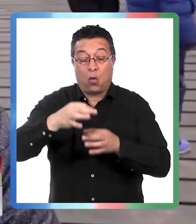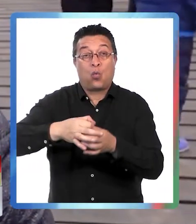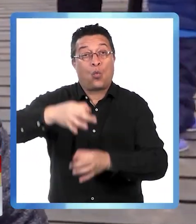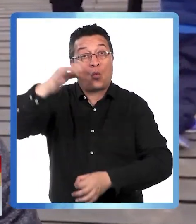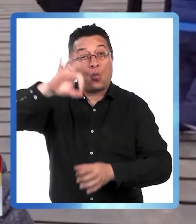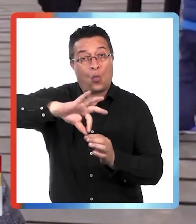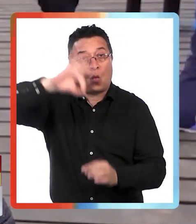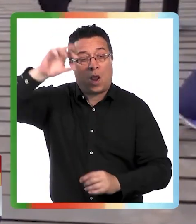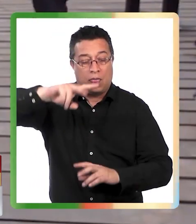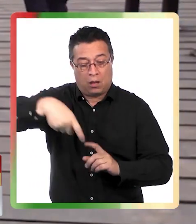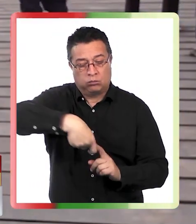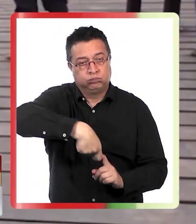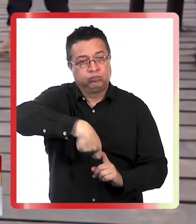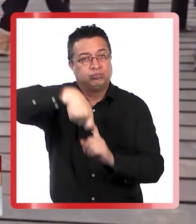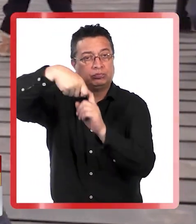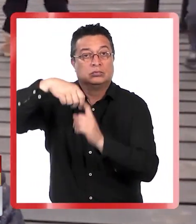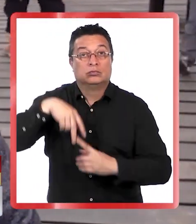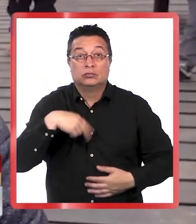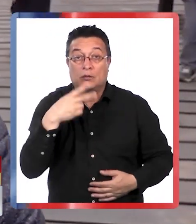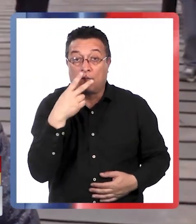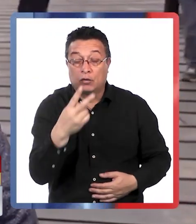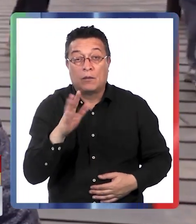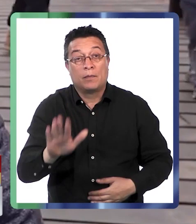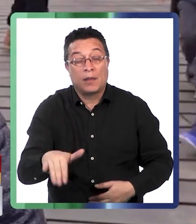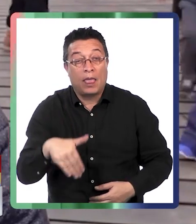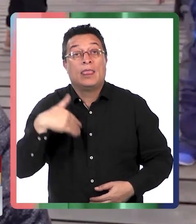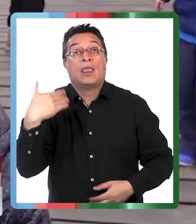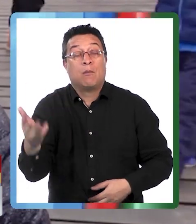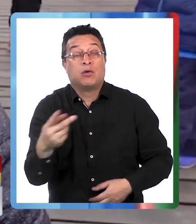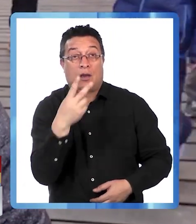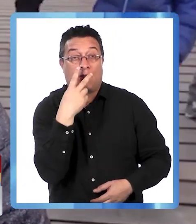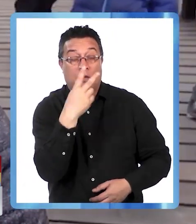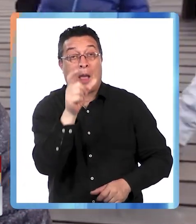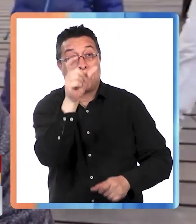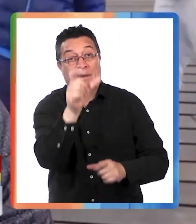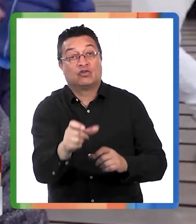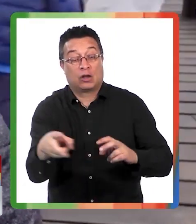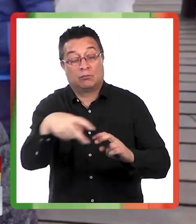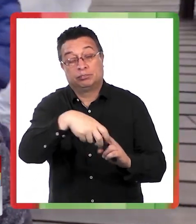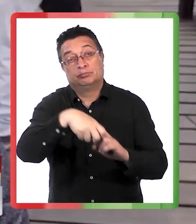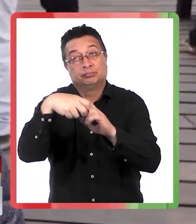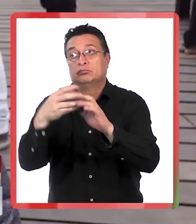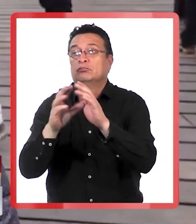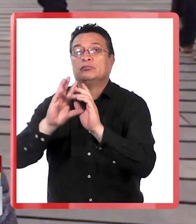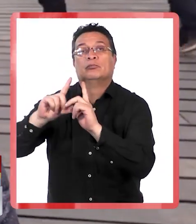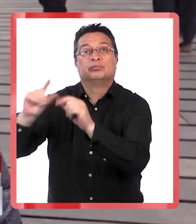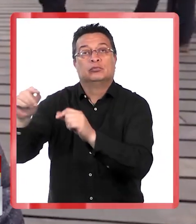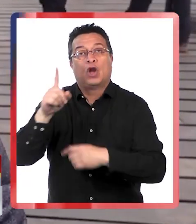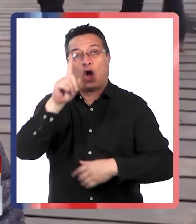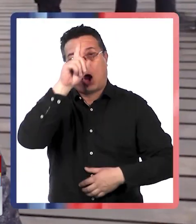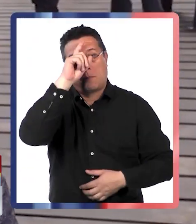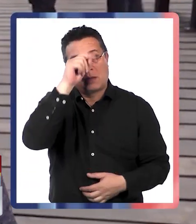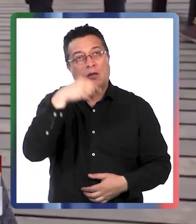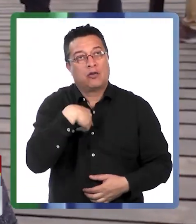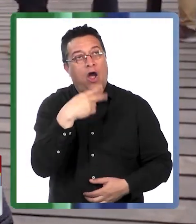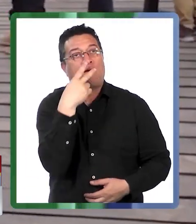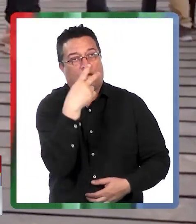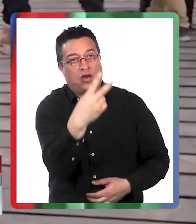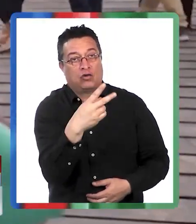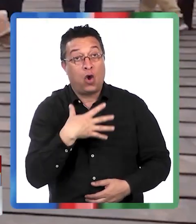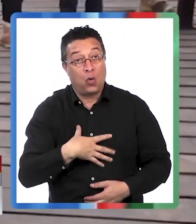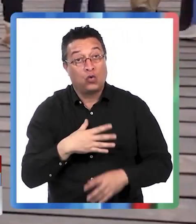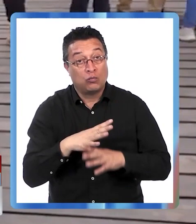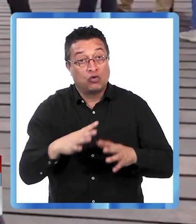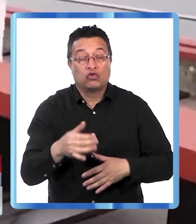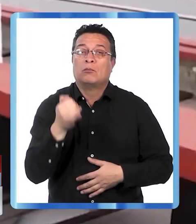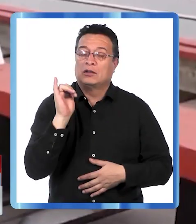¿Sí? Y después cuando yo tenía a la persona se fue al hospital. Eso vi. ¿Eso viste? ¿Y te gustó mucho? Sí,